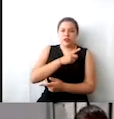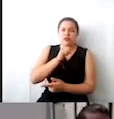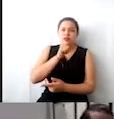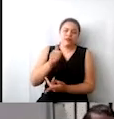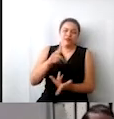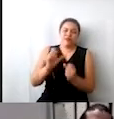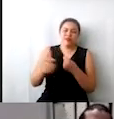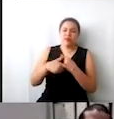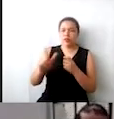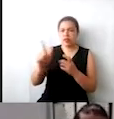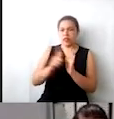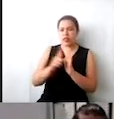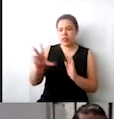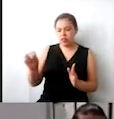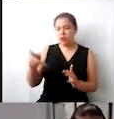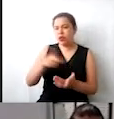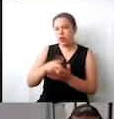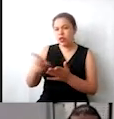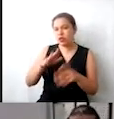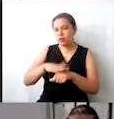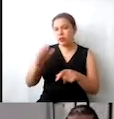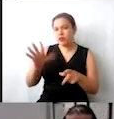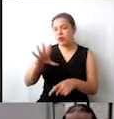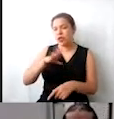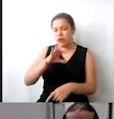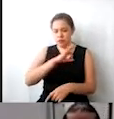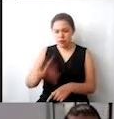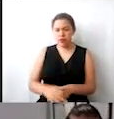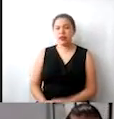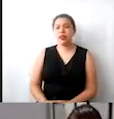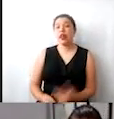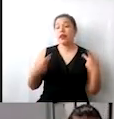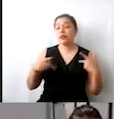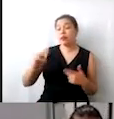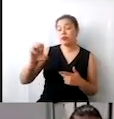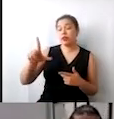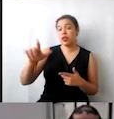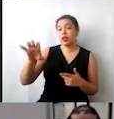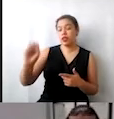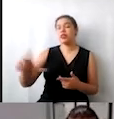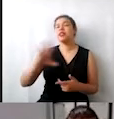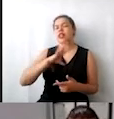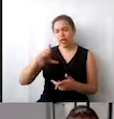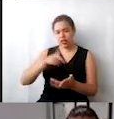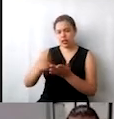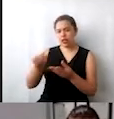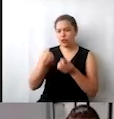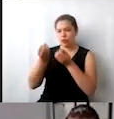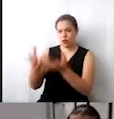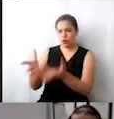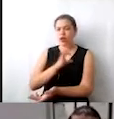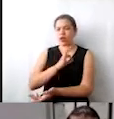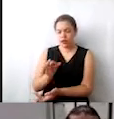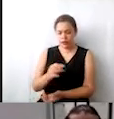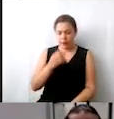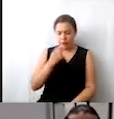pero sí pueden tener todos los demás derechos. Entonces, las personas morales sí son sujetos de derechos